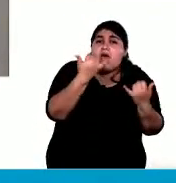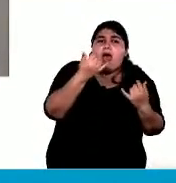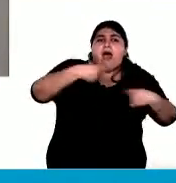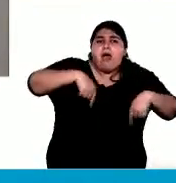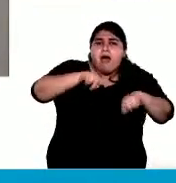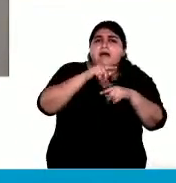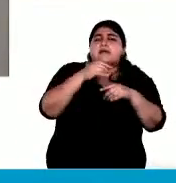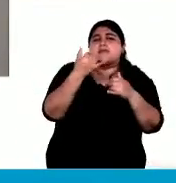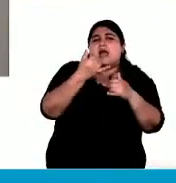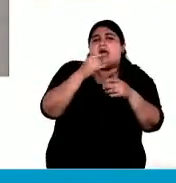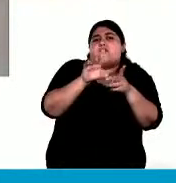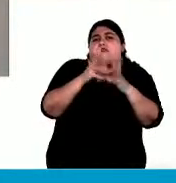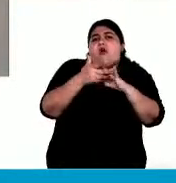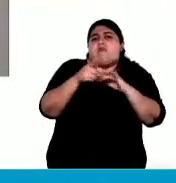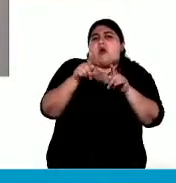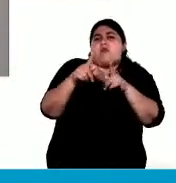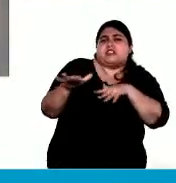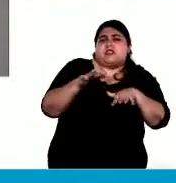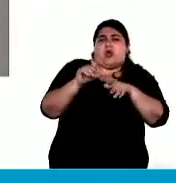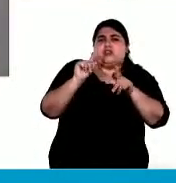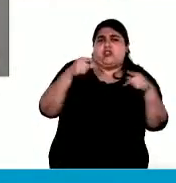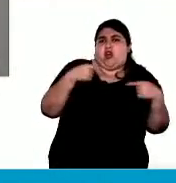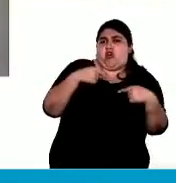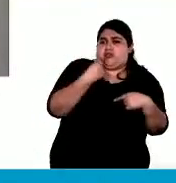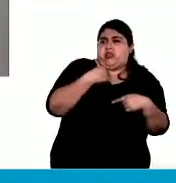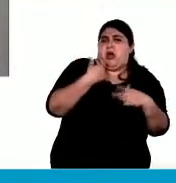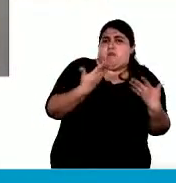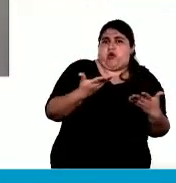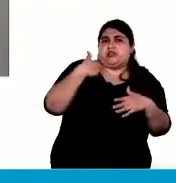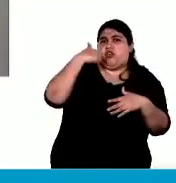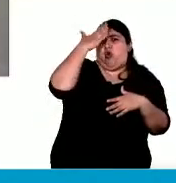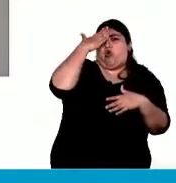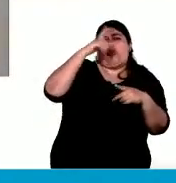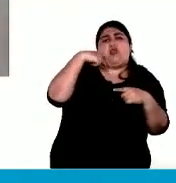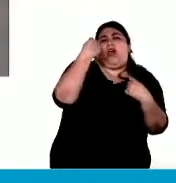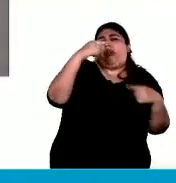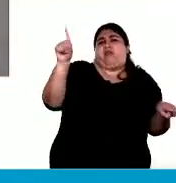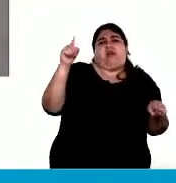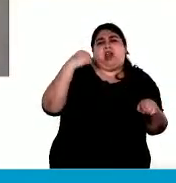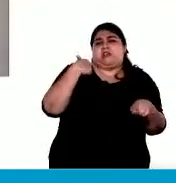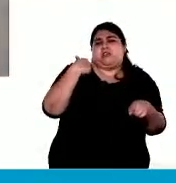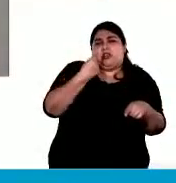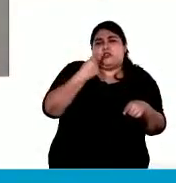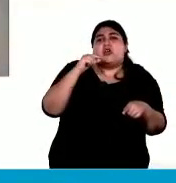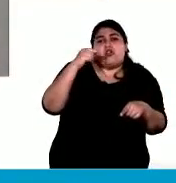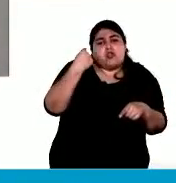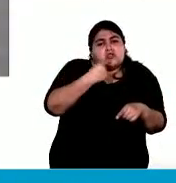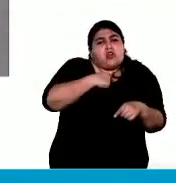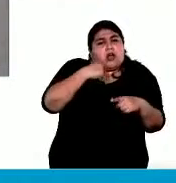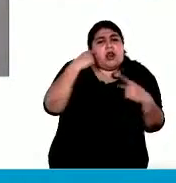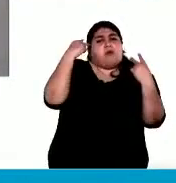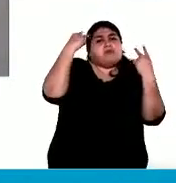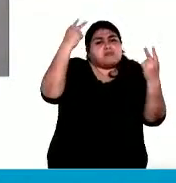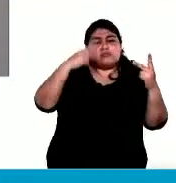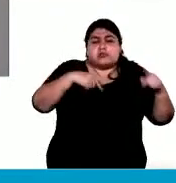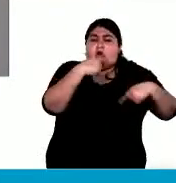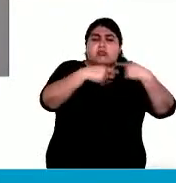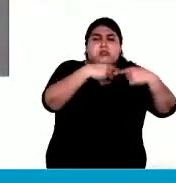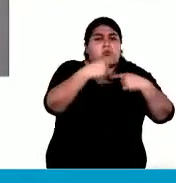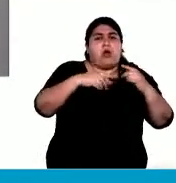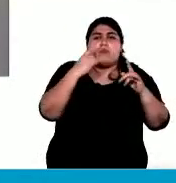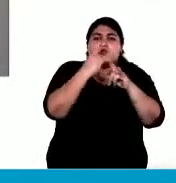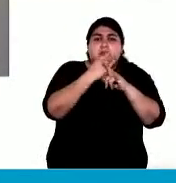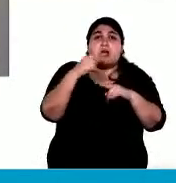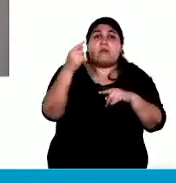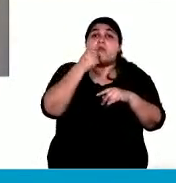vereda de enfrente. Nosotros creemos en otra cultura del poder y por eso levantamos la voz y la vamos a seguir levantando cada vez que